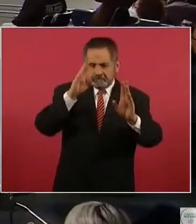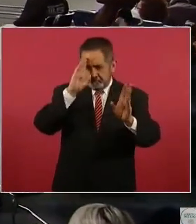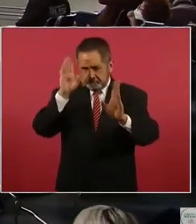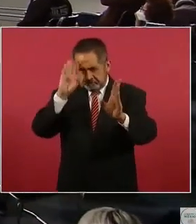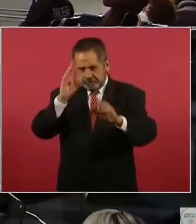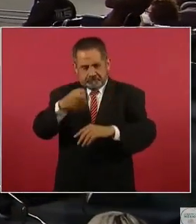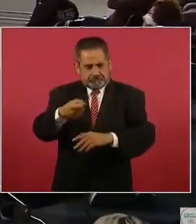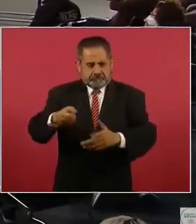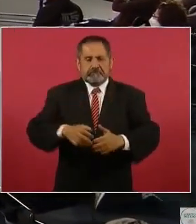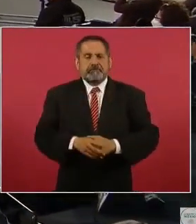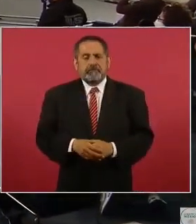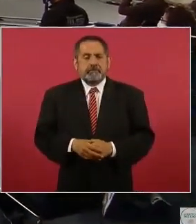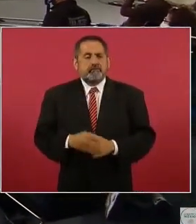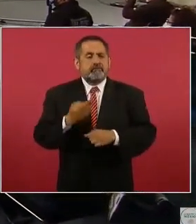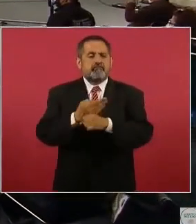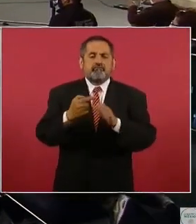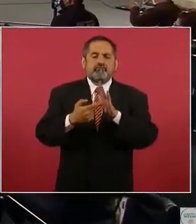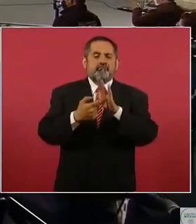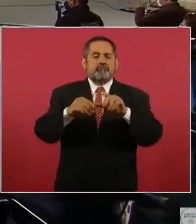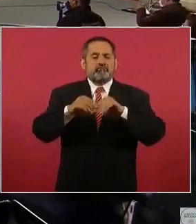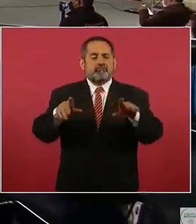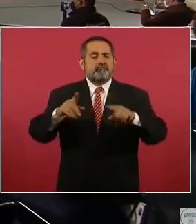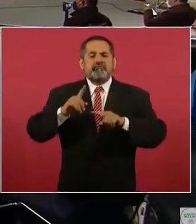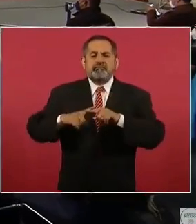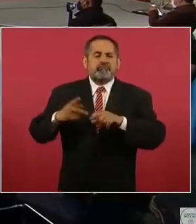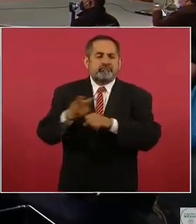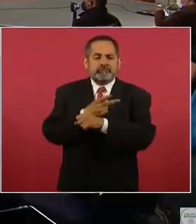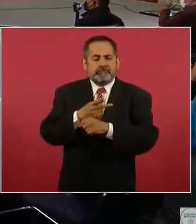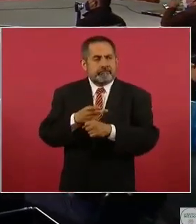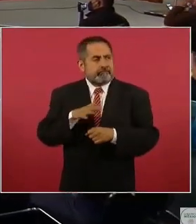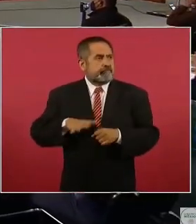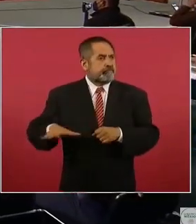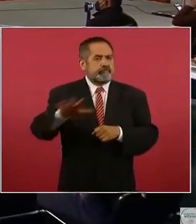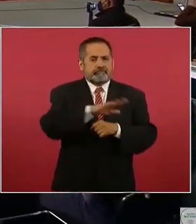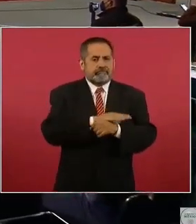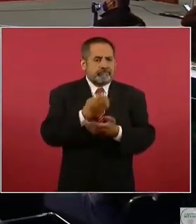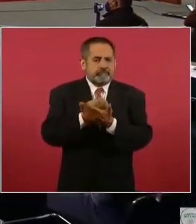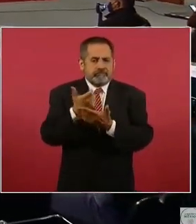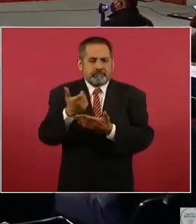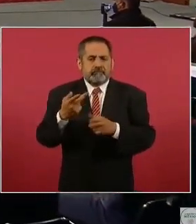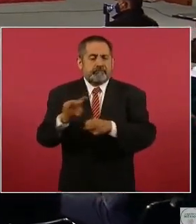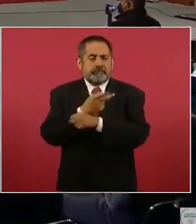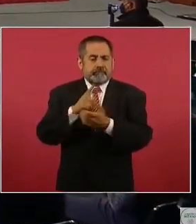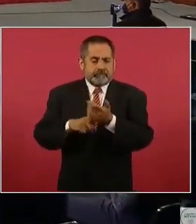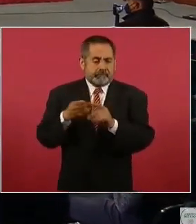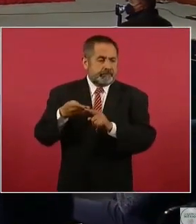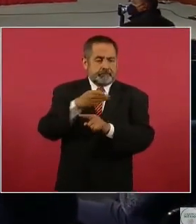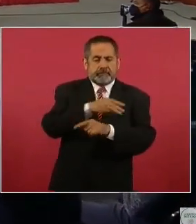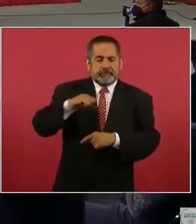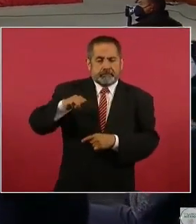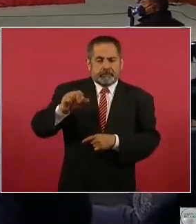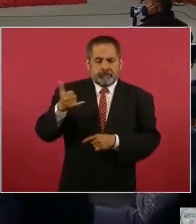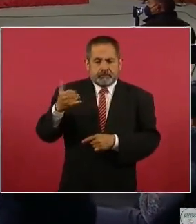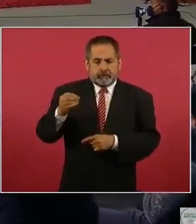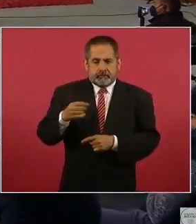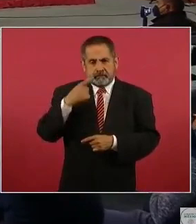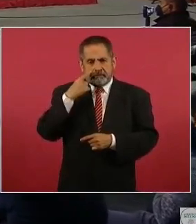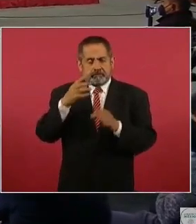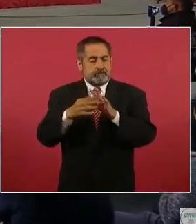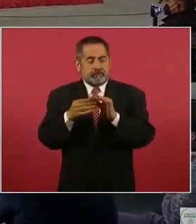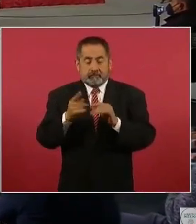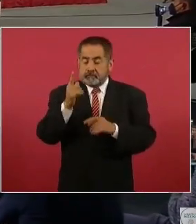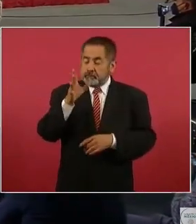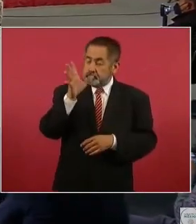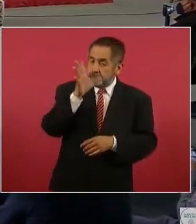sociales. Vamos a dar a conocer los principales resultados socioeconómicos al cierre de mayo del presente año. Comenzamos con un